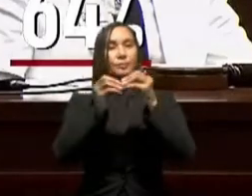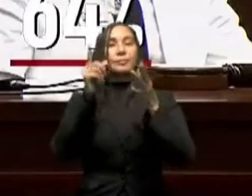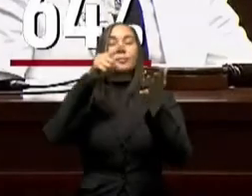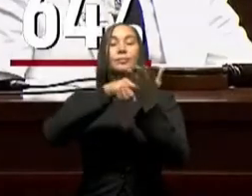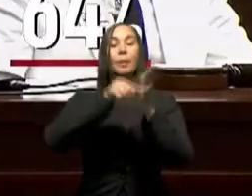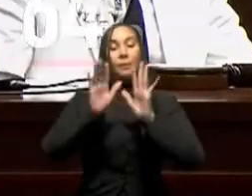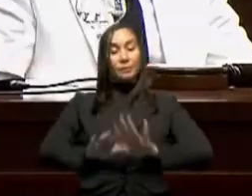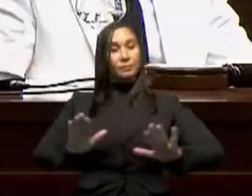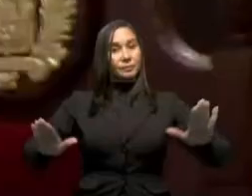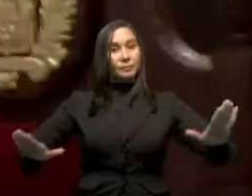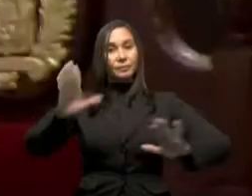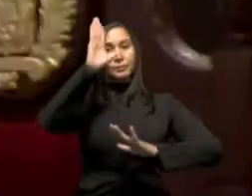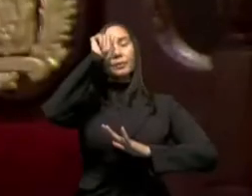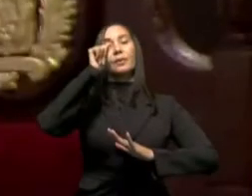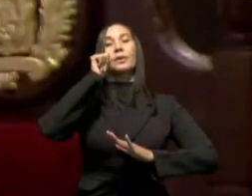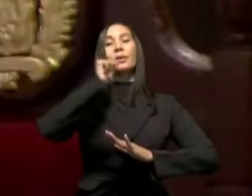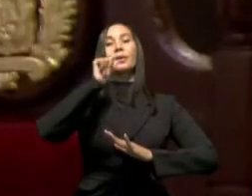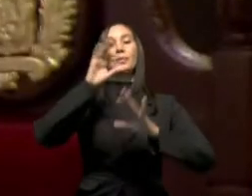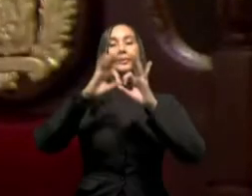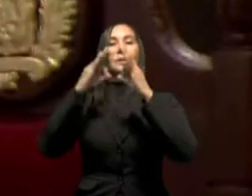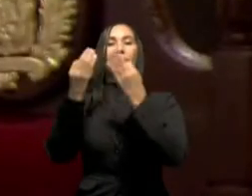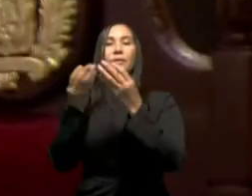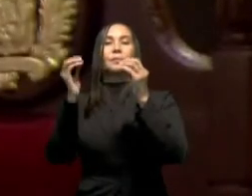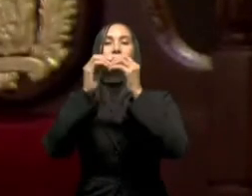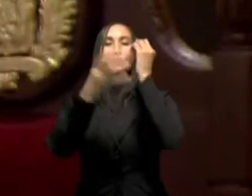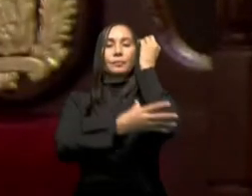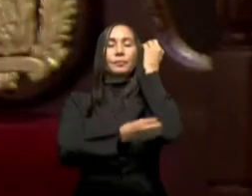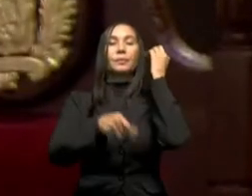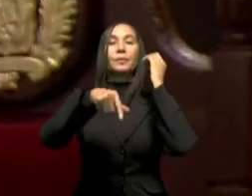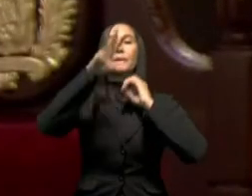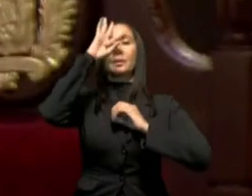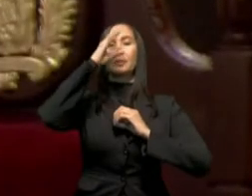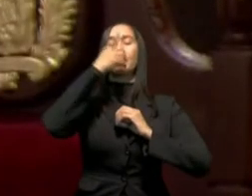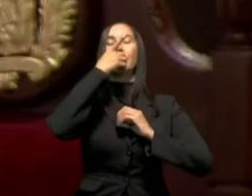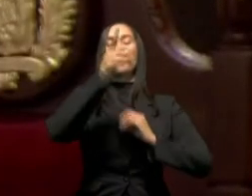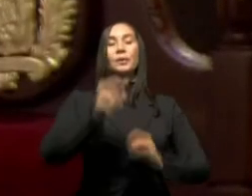con la incorporación de miles de niños y niñas de las familias más humildes de nuestro país.